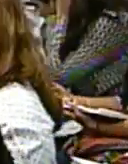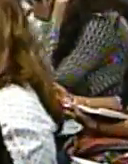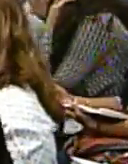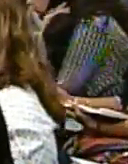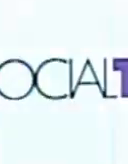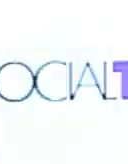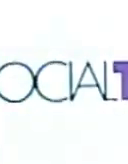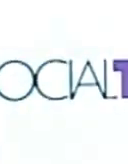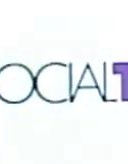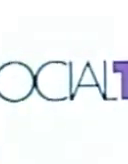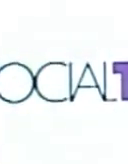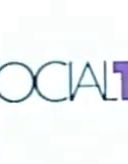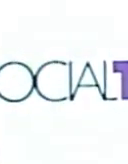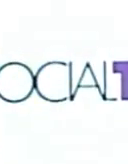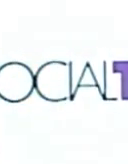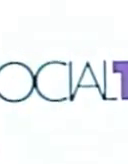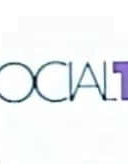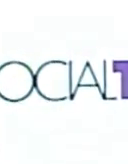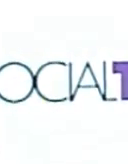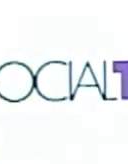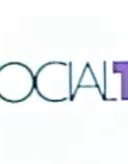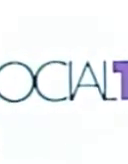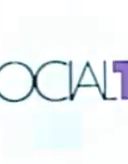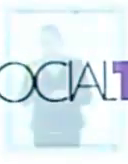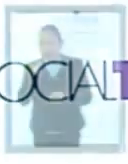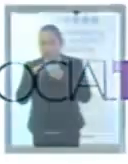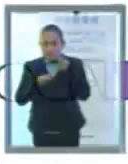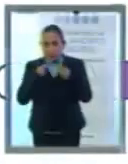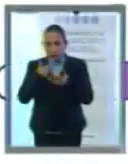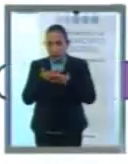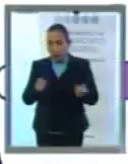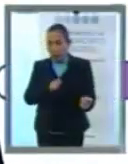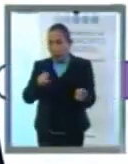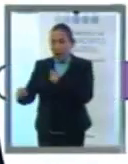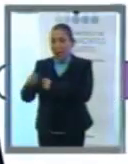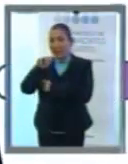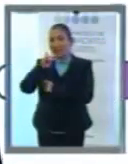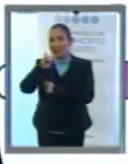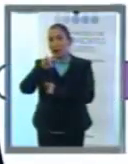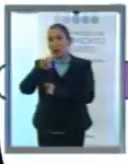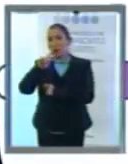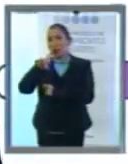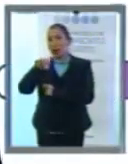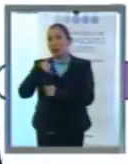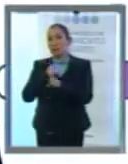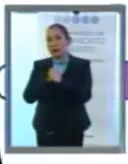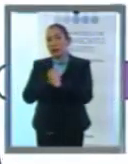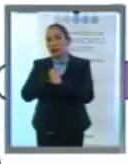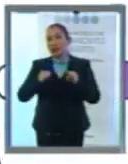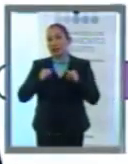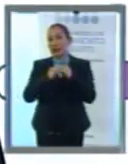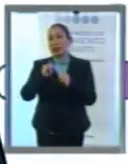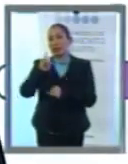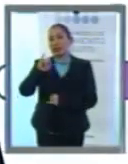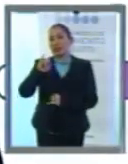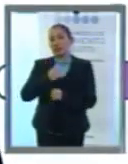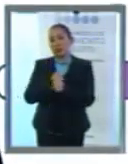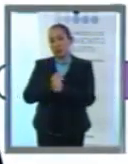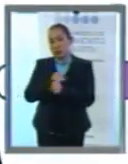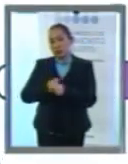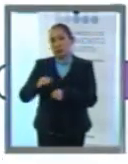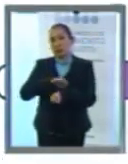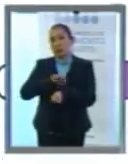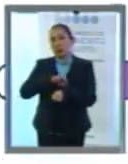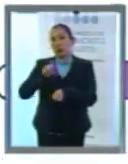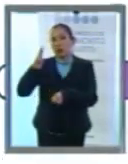Bien, para concluir este primer bloque de intervenciones, doy ahora la palabra a Isa Luna Pla, investigadora del Instituto de Investigaciones Jurídicas de